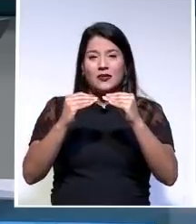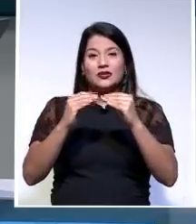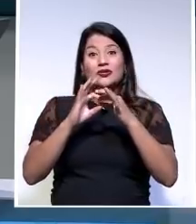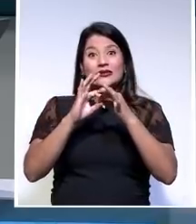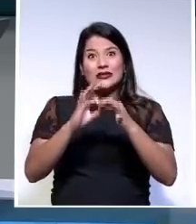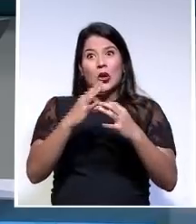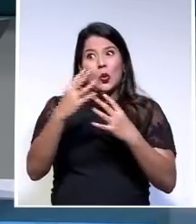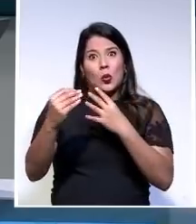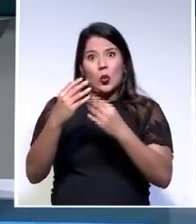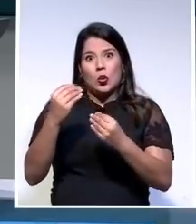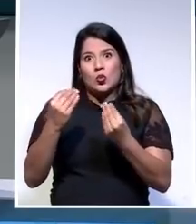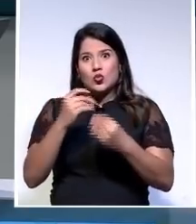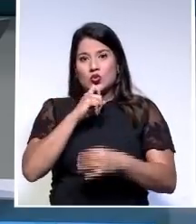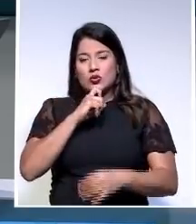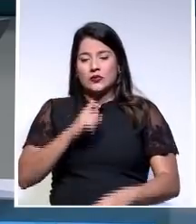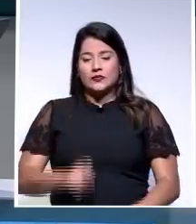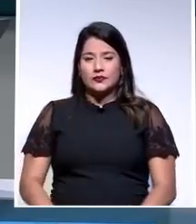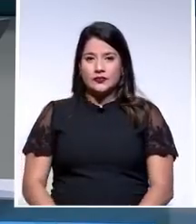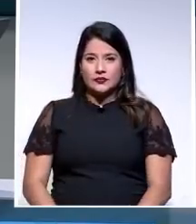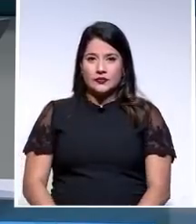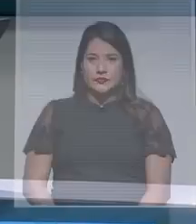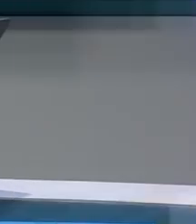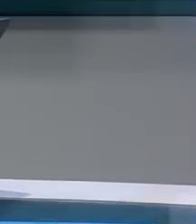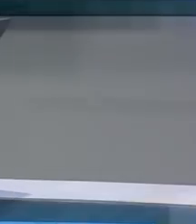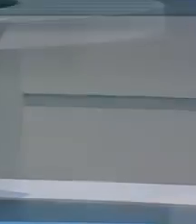retirada tan polémica.